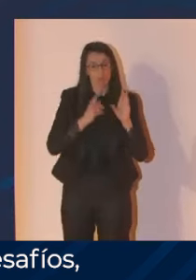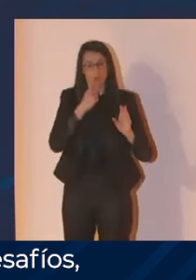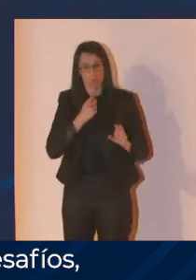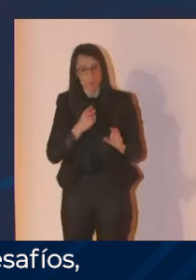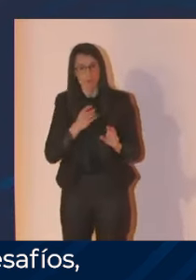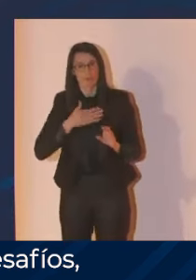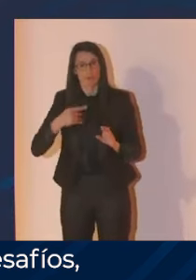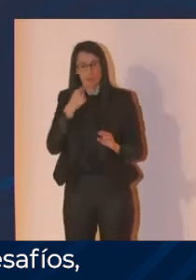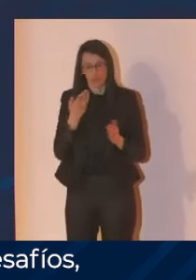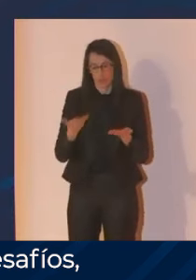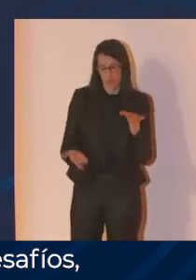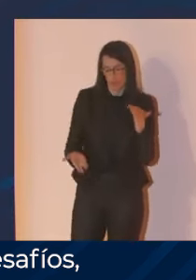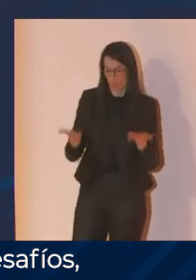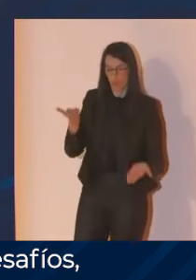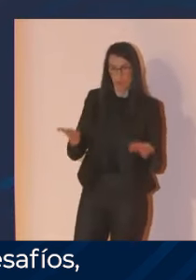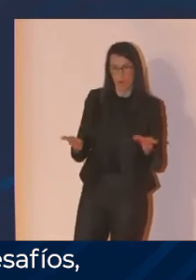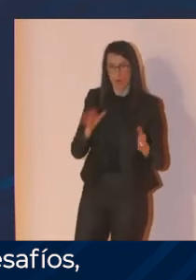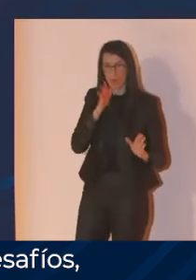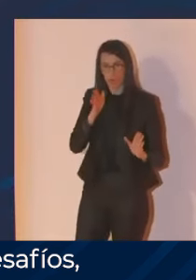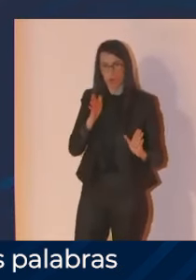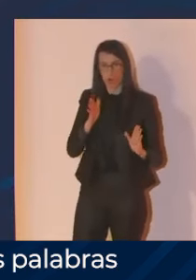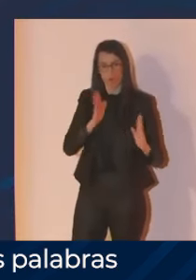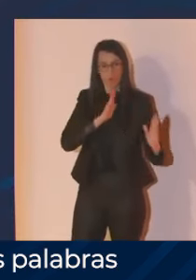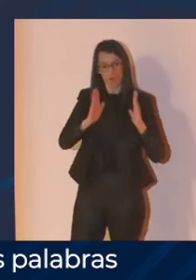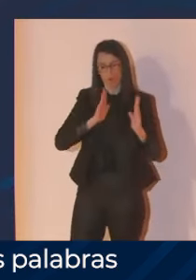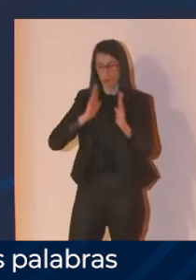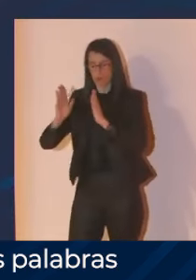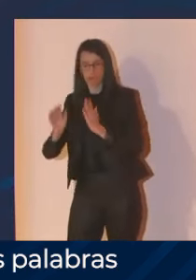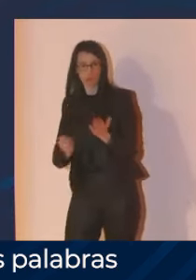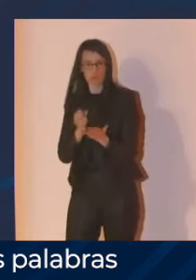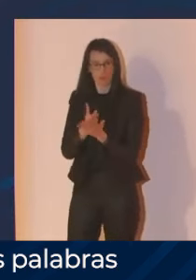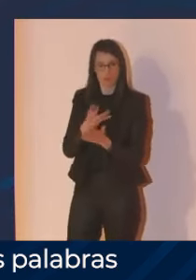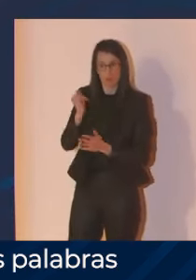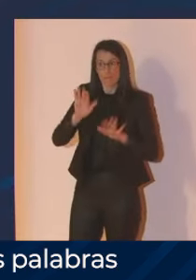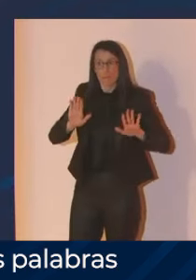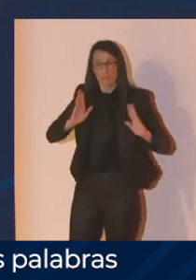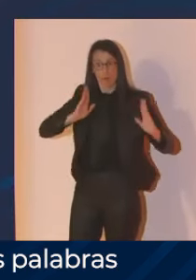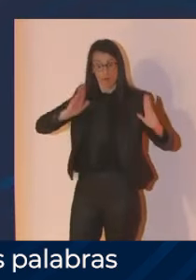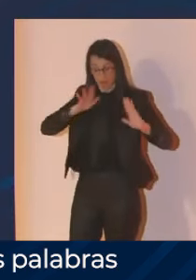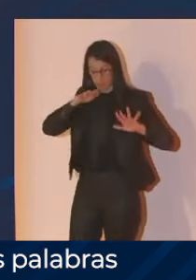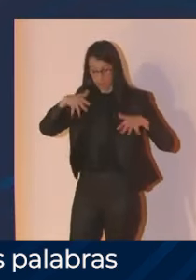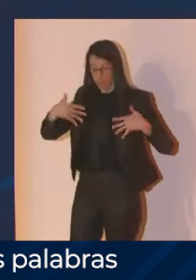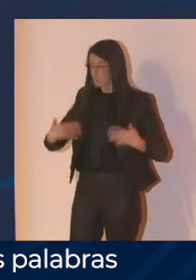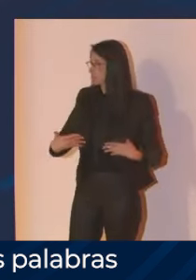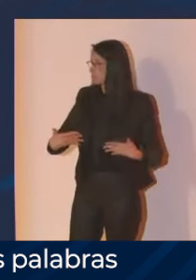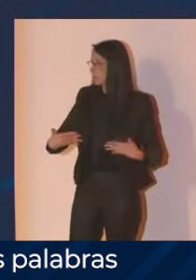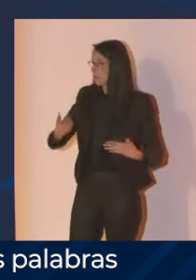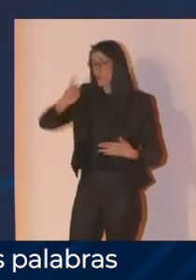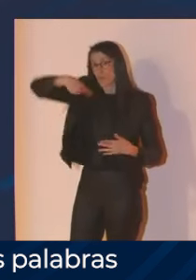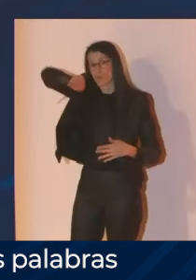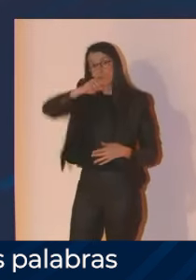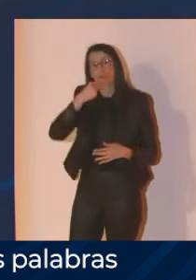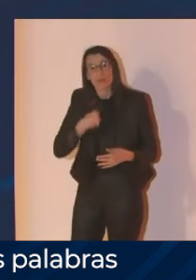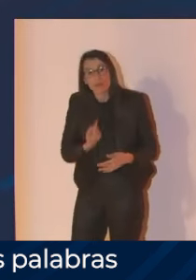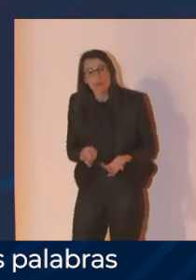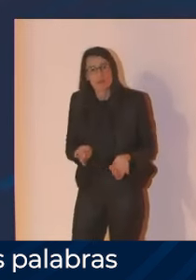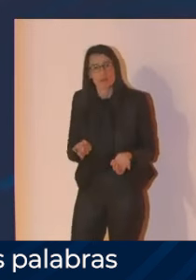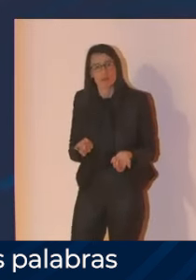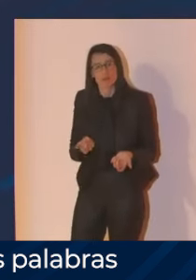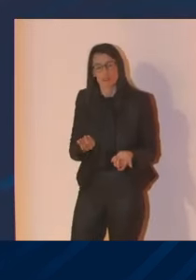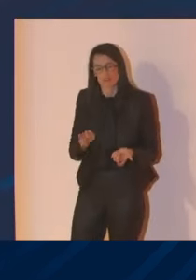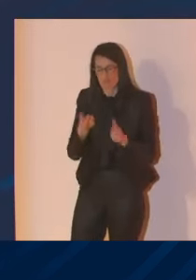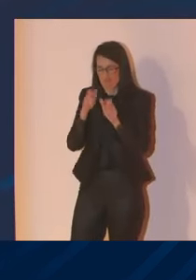se trata de comparar, porque cada tiempo tiene sus desafíos, pero en esta época, y no me diréis que no, dan que pensar las